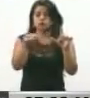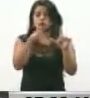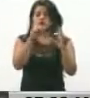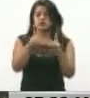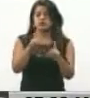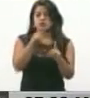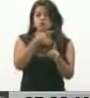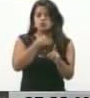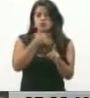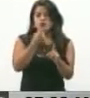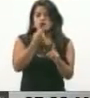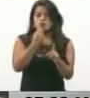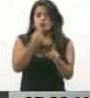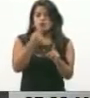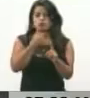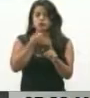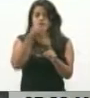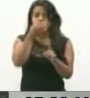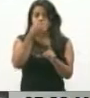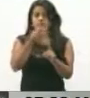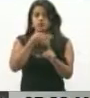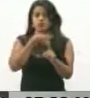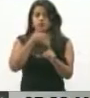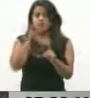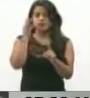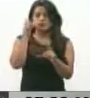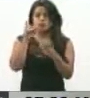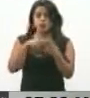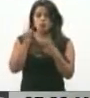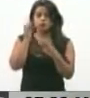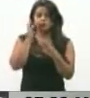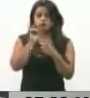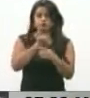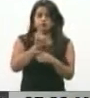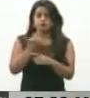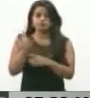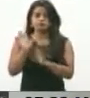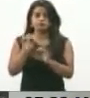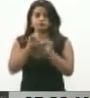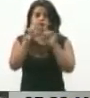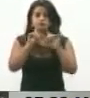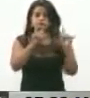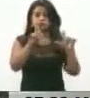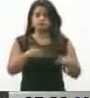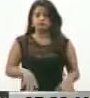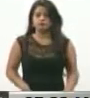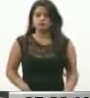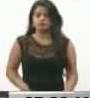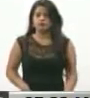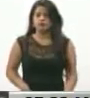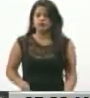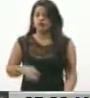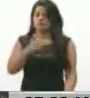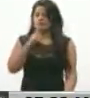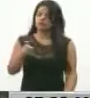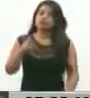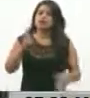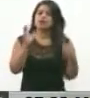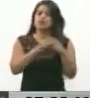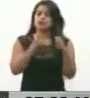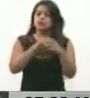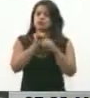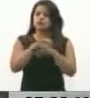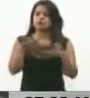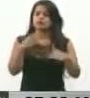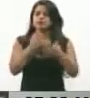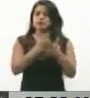ir pasando por programación, medallero, calendario y noticias. ¿Es un equipo desplegado de ustedes que, digamos, baja